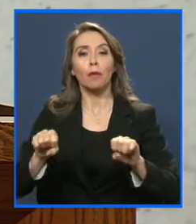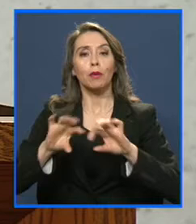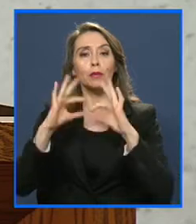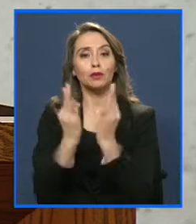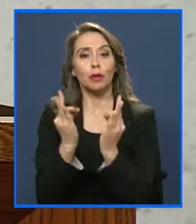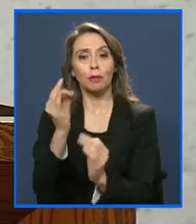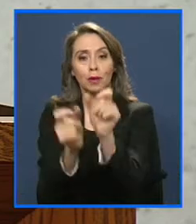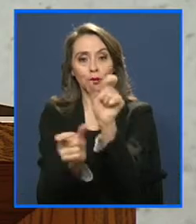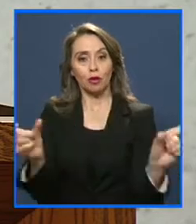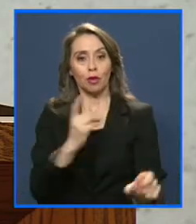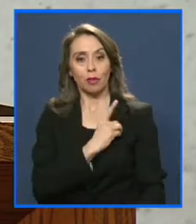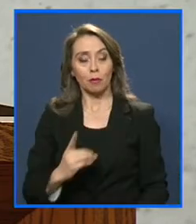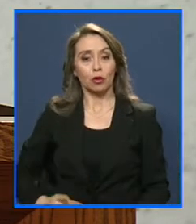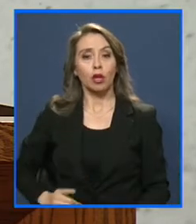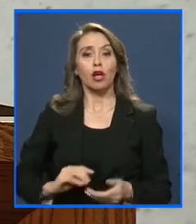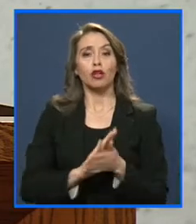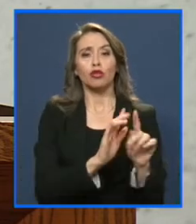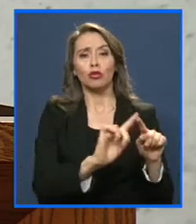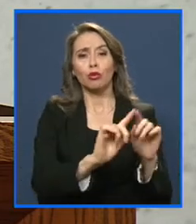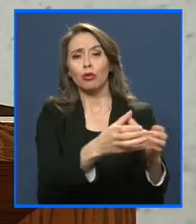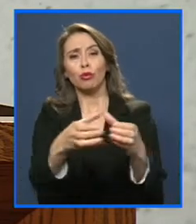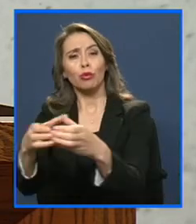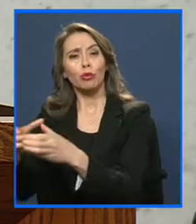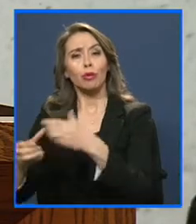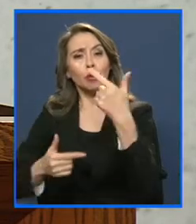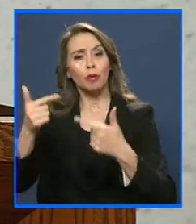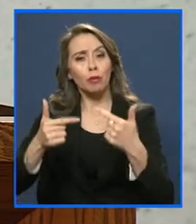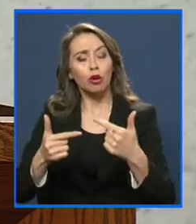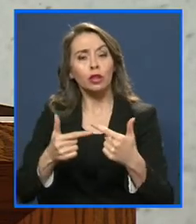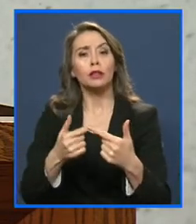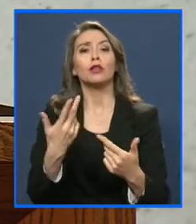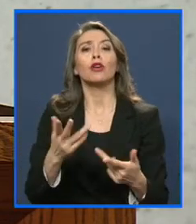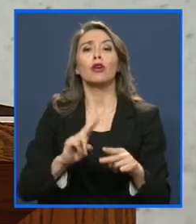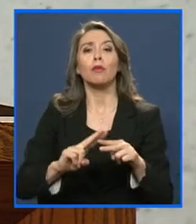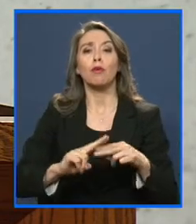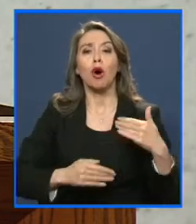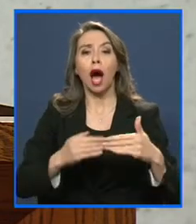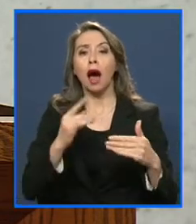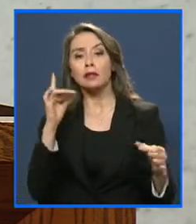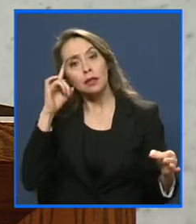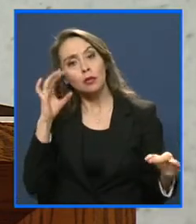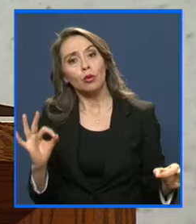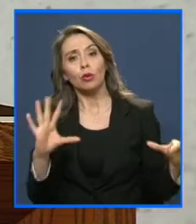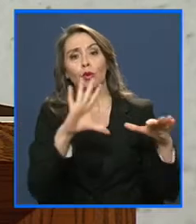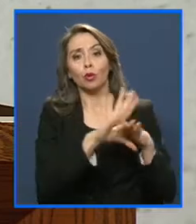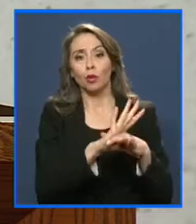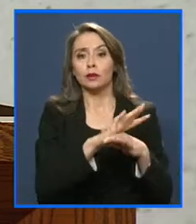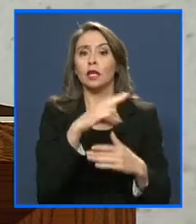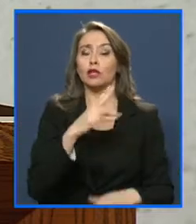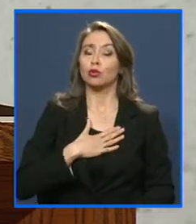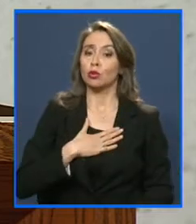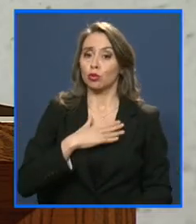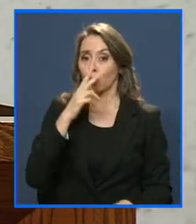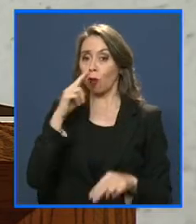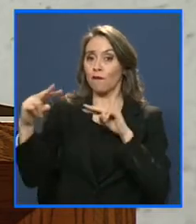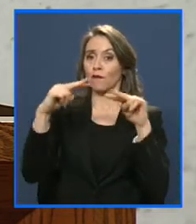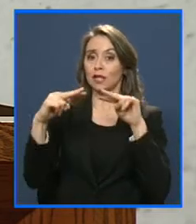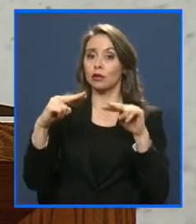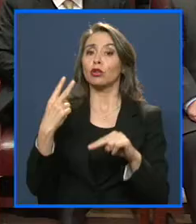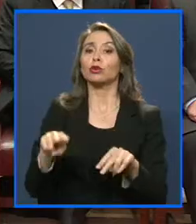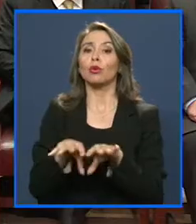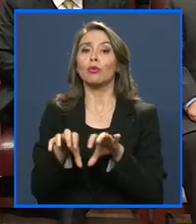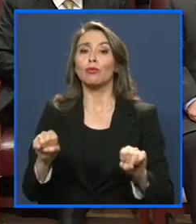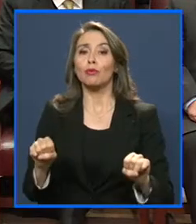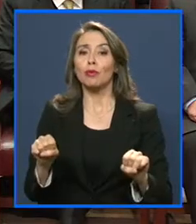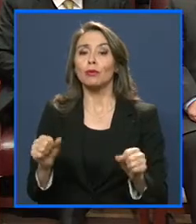de los parlamentarios de todas las corrientes políticas y de su actuación en consecuencia con su propia visión y compromiso con